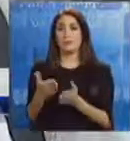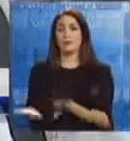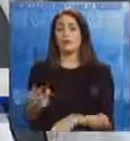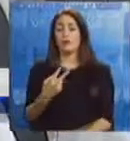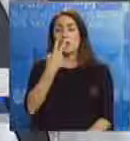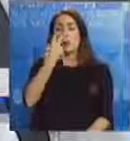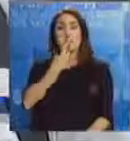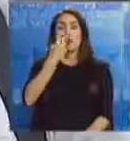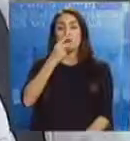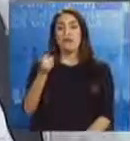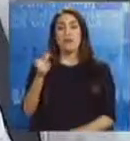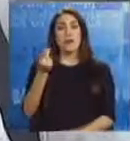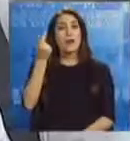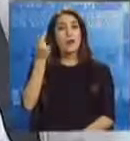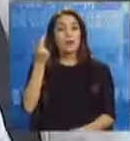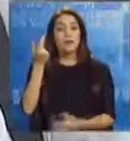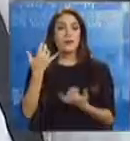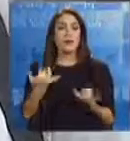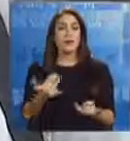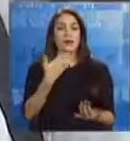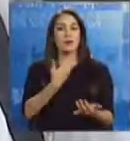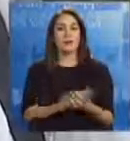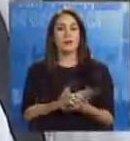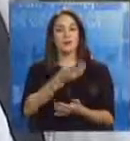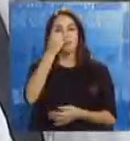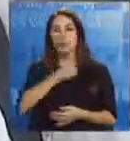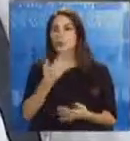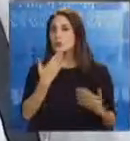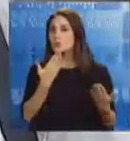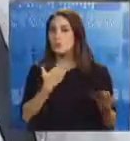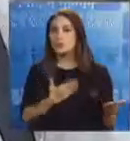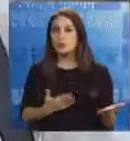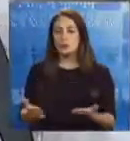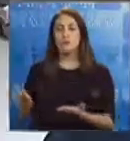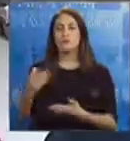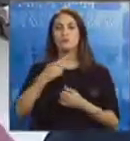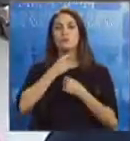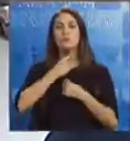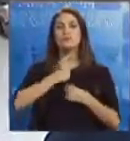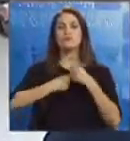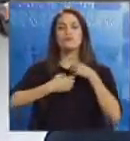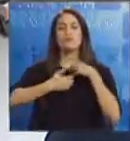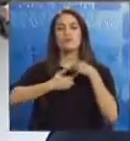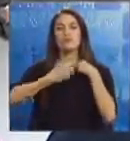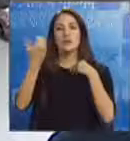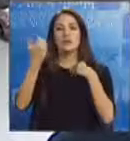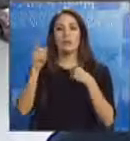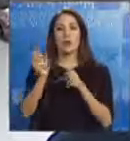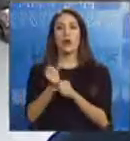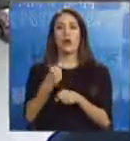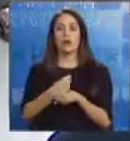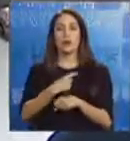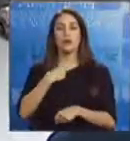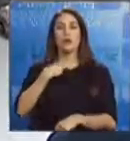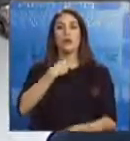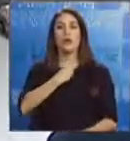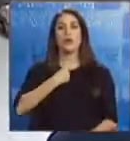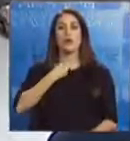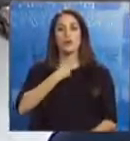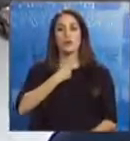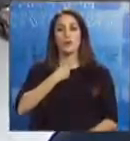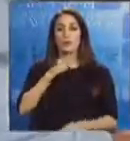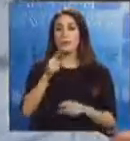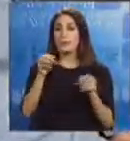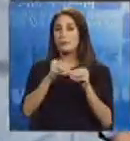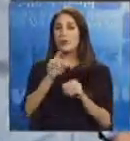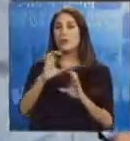respiración y aquí tomaron la decisión de hacerle una traqueostomía. En Solca encontramos también a Magdalena. Prefiere no revelar